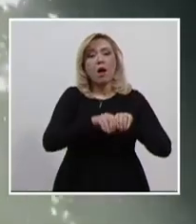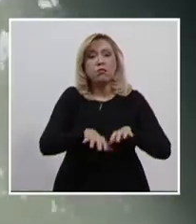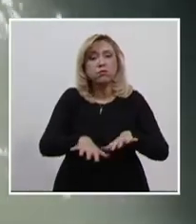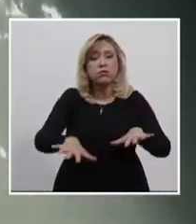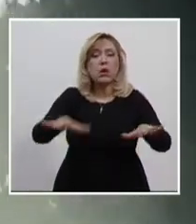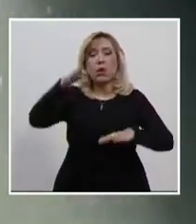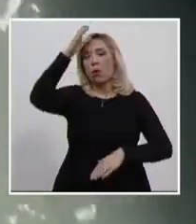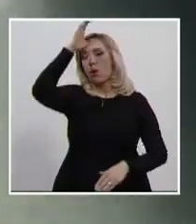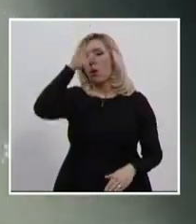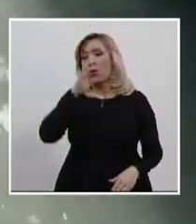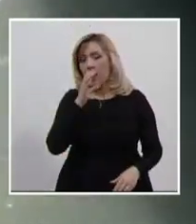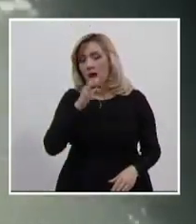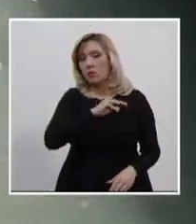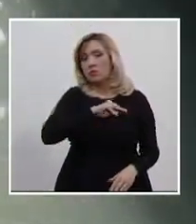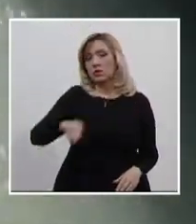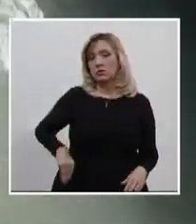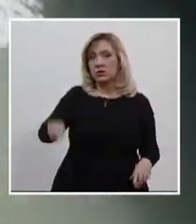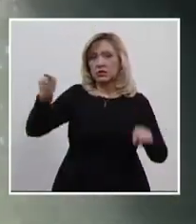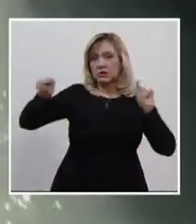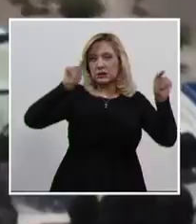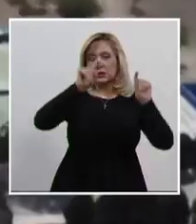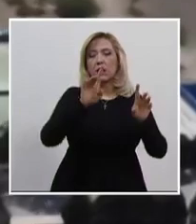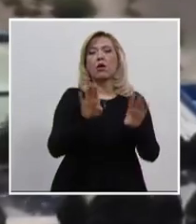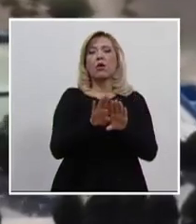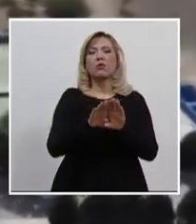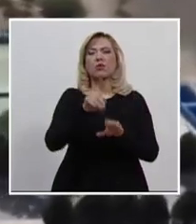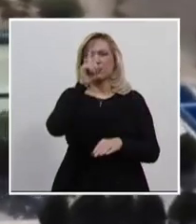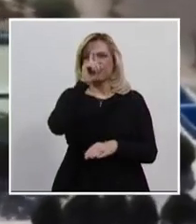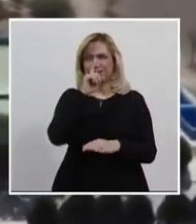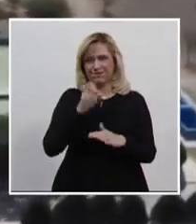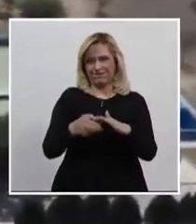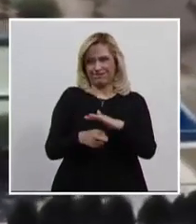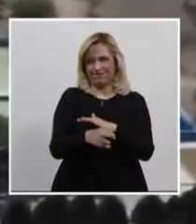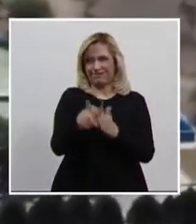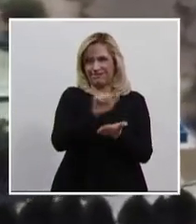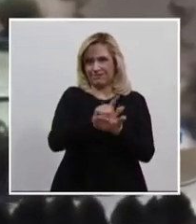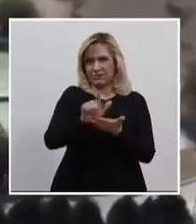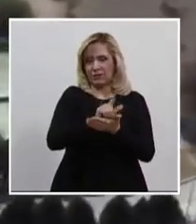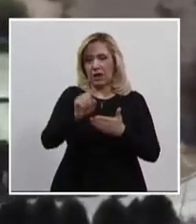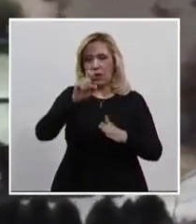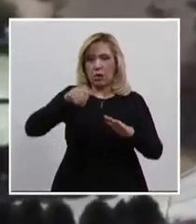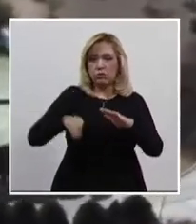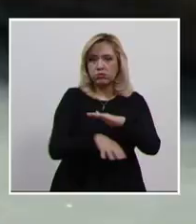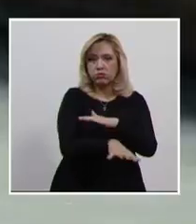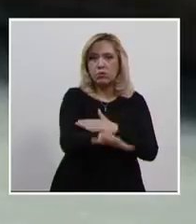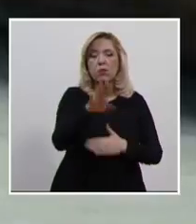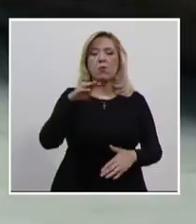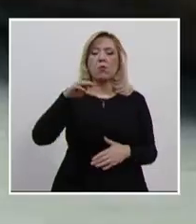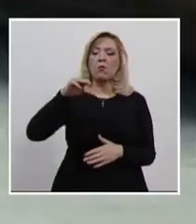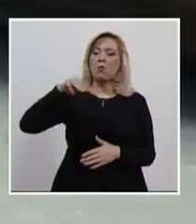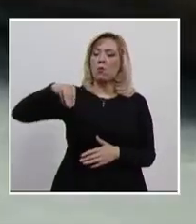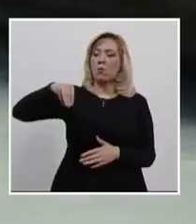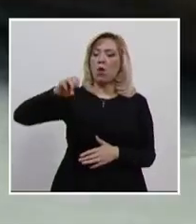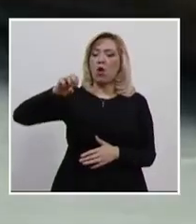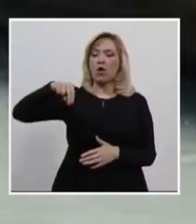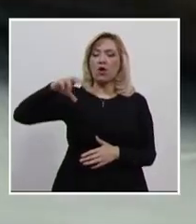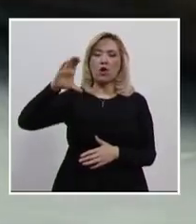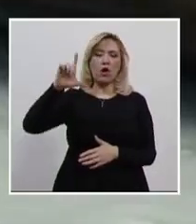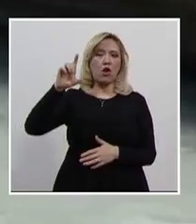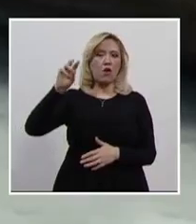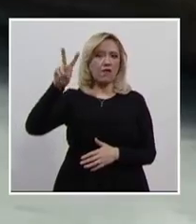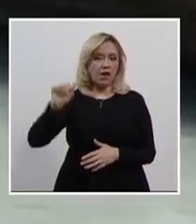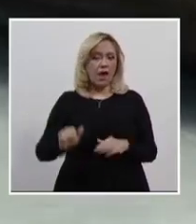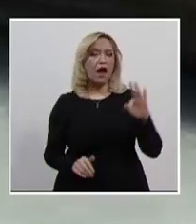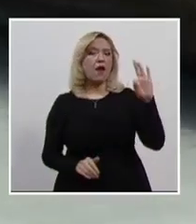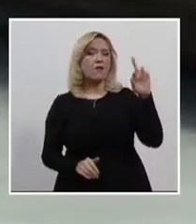de Coahuila, la creación del Sistema Intermunicipal de Aguas y Saneamiento de Monclova y Frontera, así como la creación del